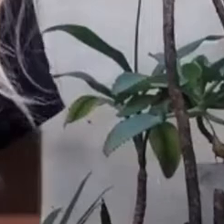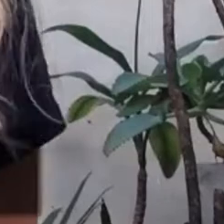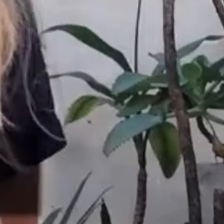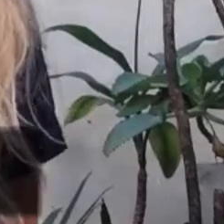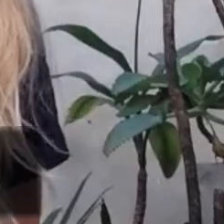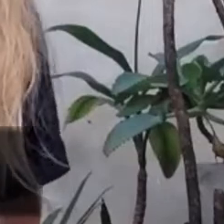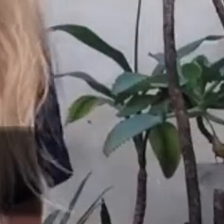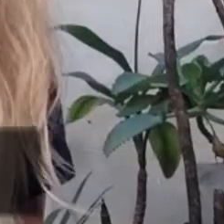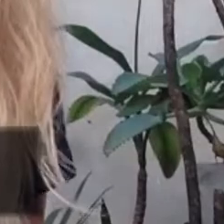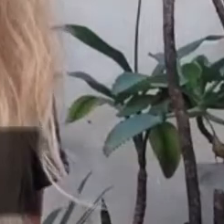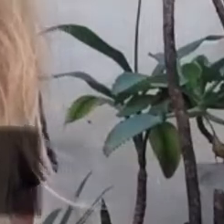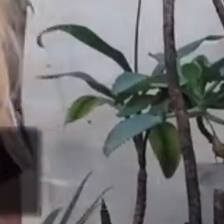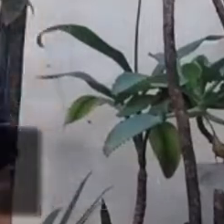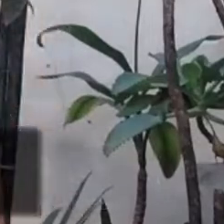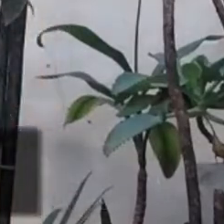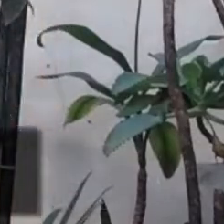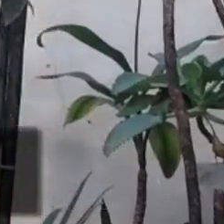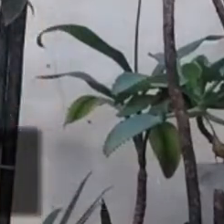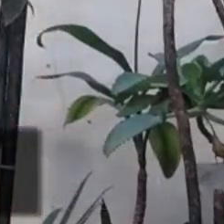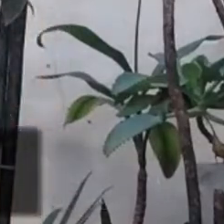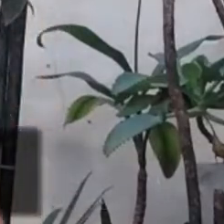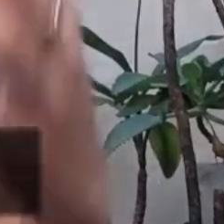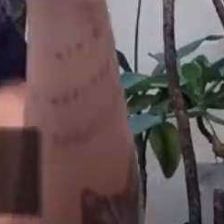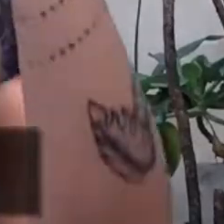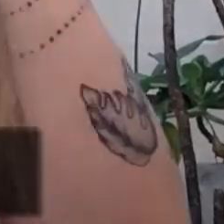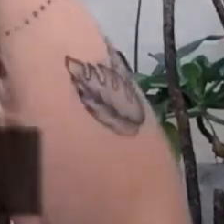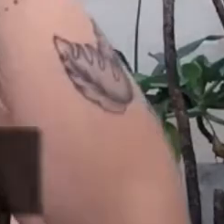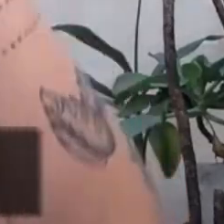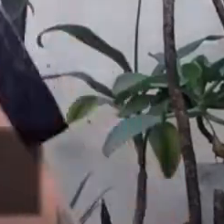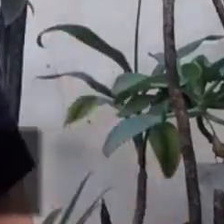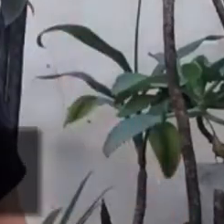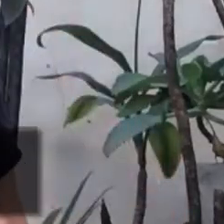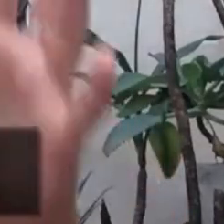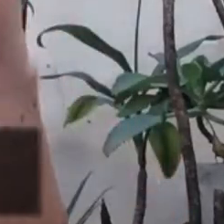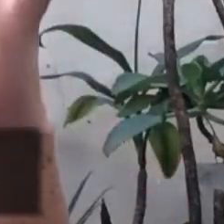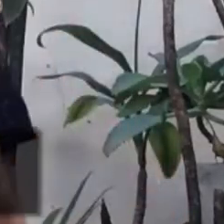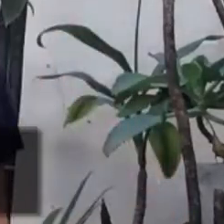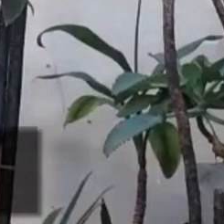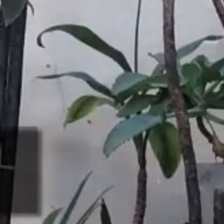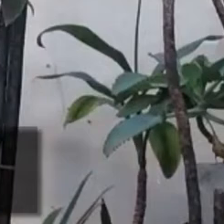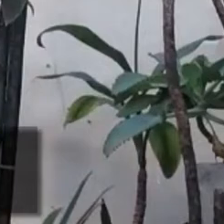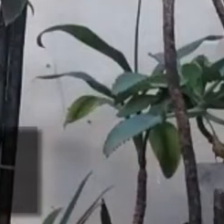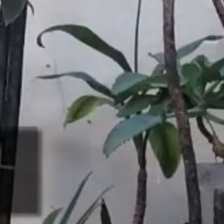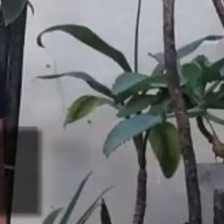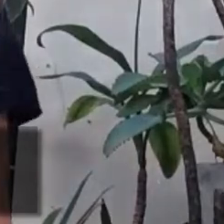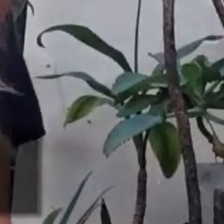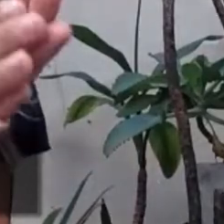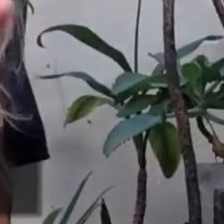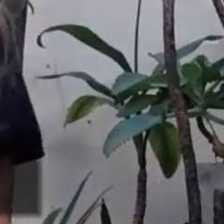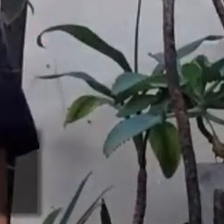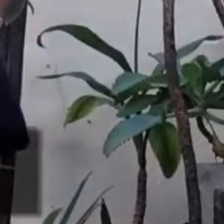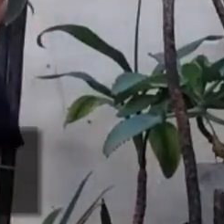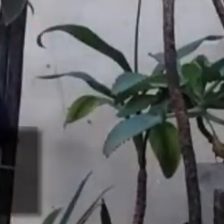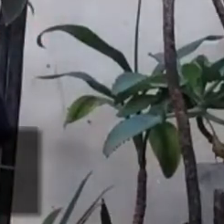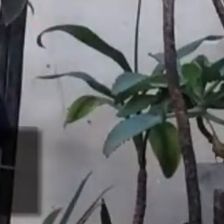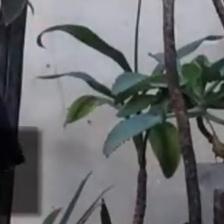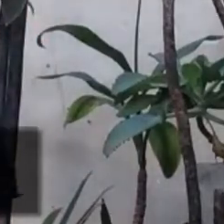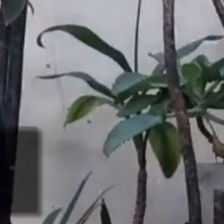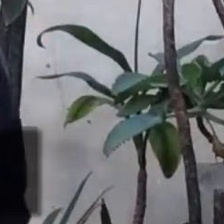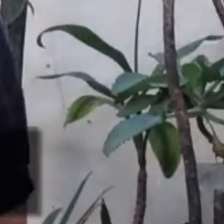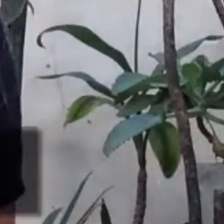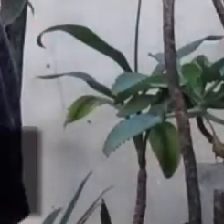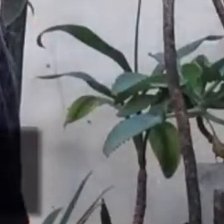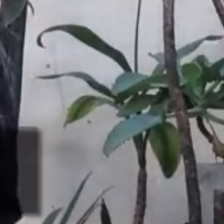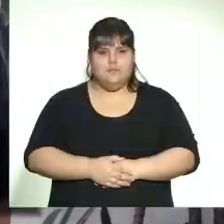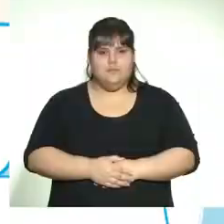atención. Gabriela Acapella te armó una canción. Sigamos construyendo siempre con emoción, con rap o con palabras, pero